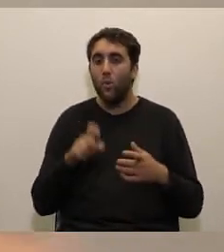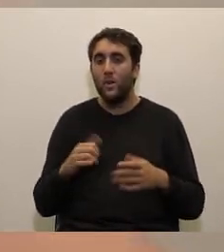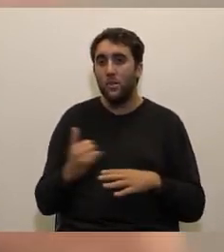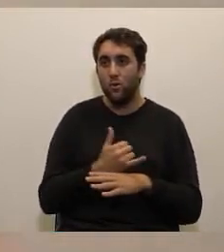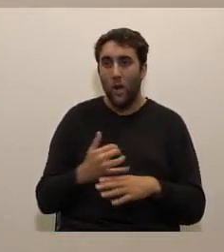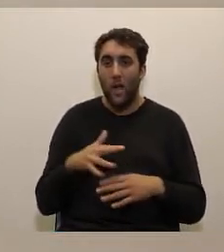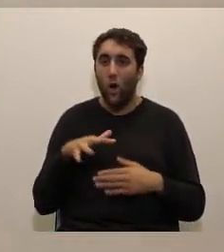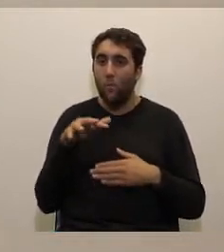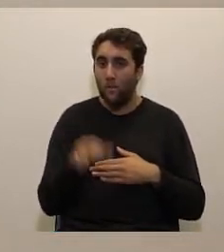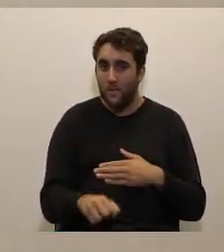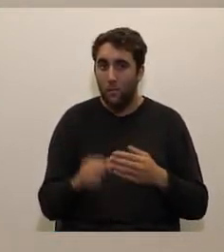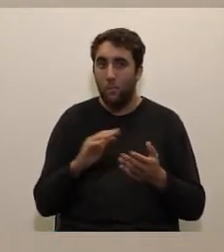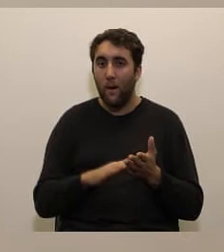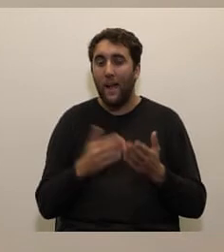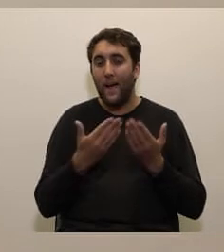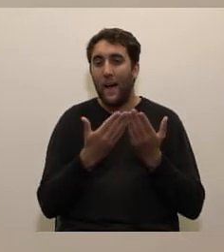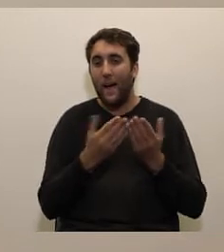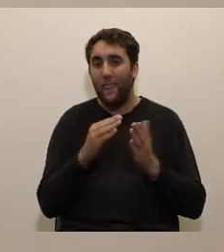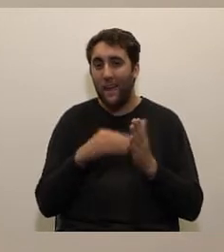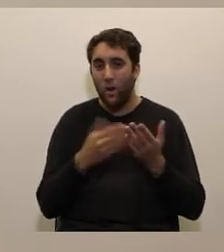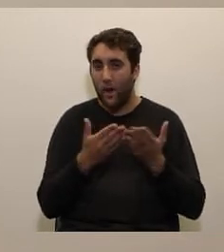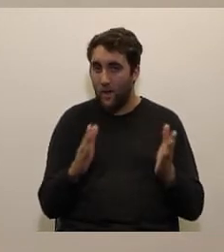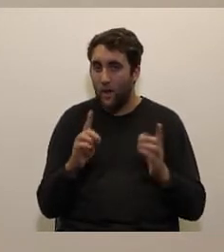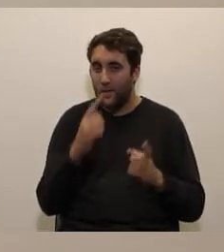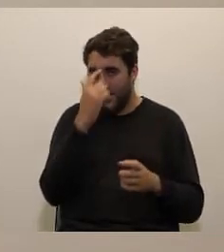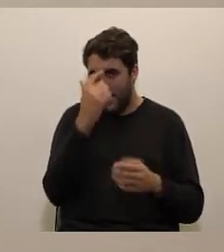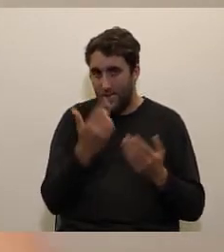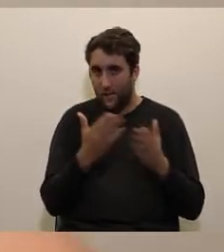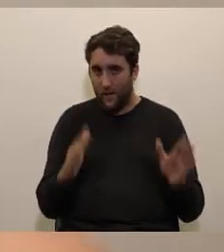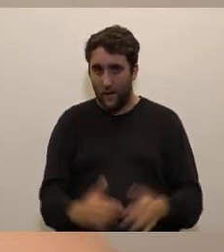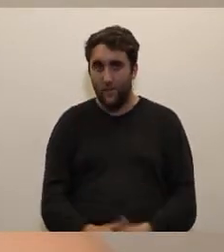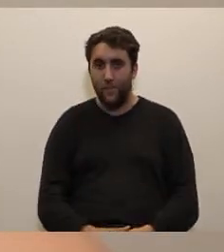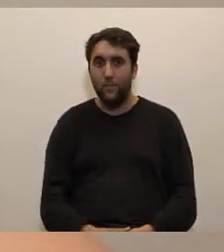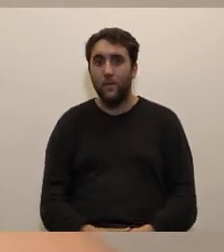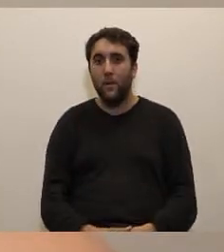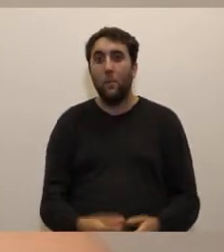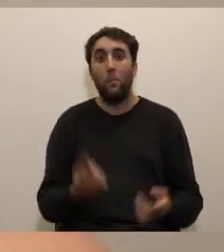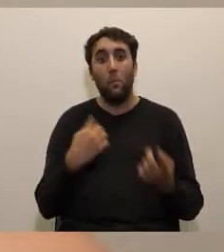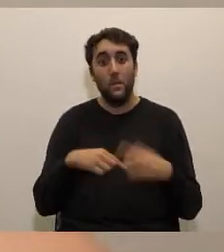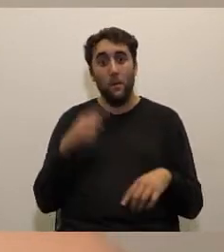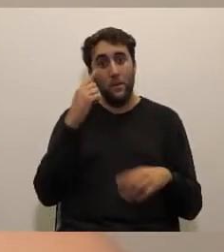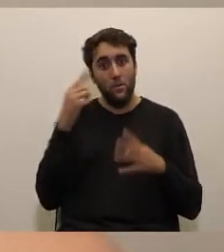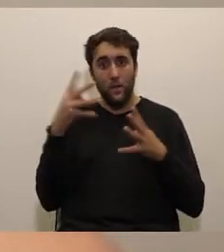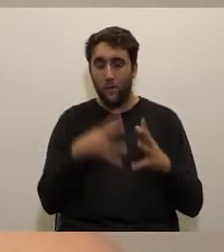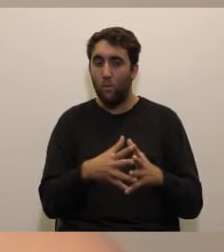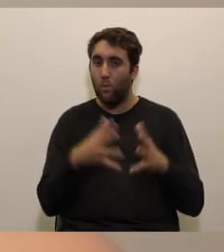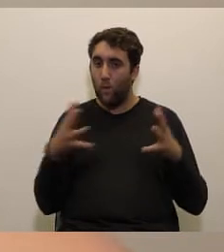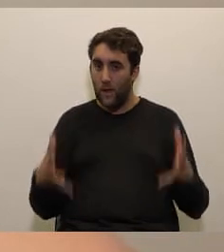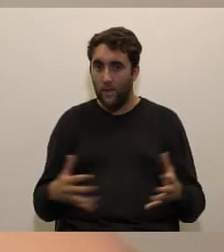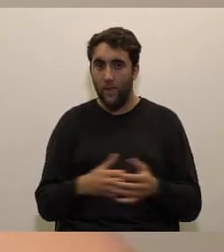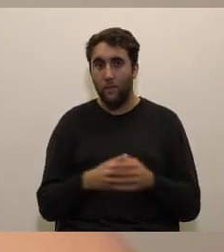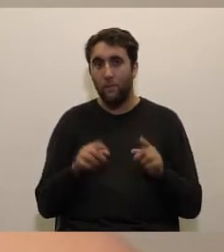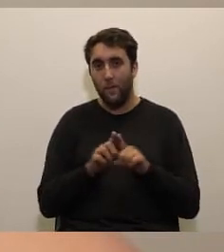datos abiertos y de la ciencia abierta. Por lo que creo que es un desafío bastante grande incluir a